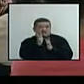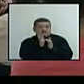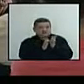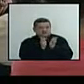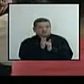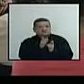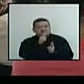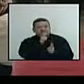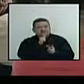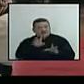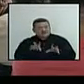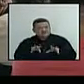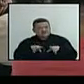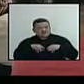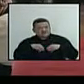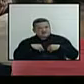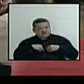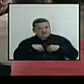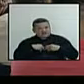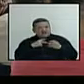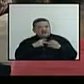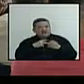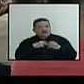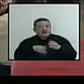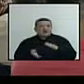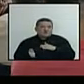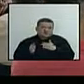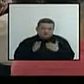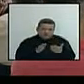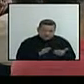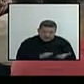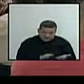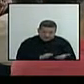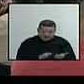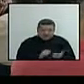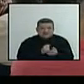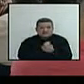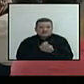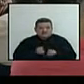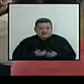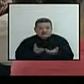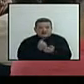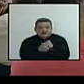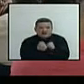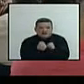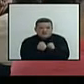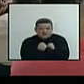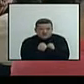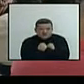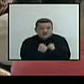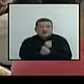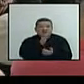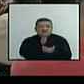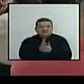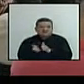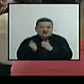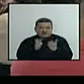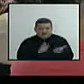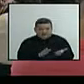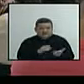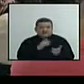acepta el proyecto del Padre y se entrega en el amor hasta la muerte, diciendo: